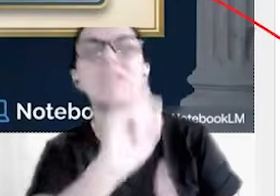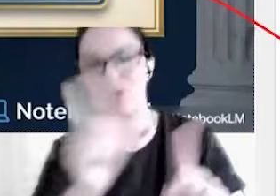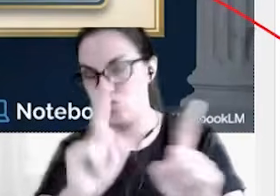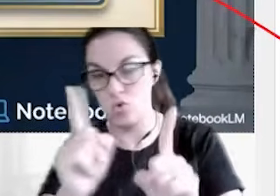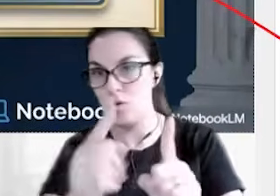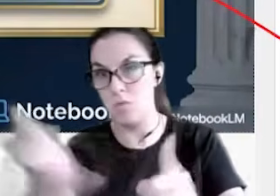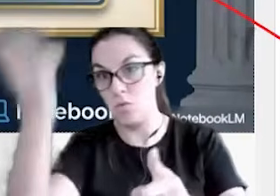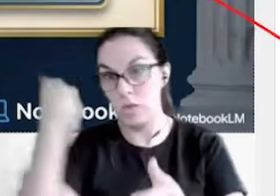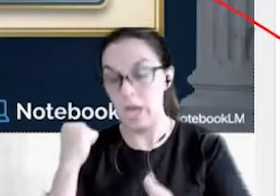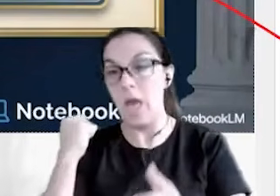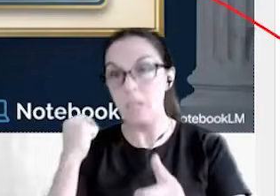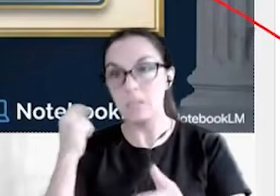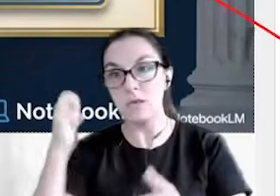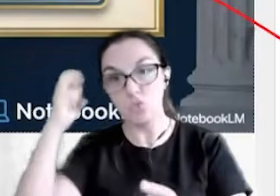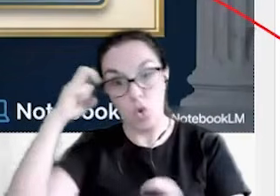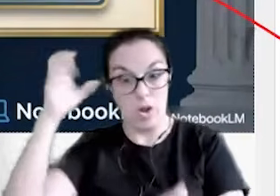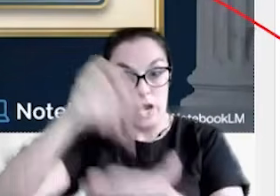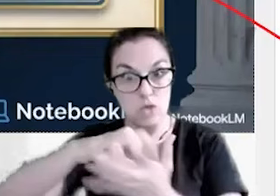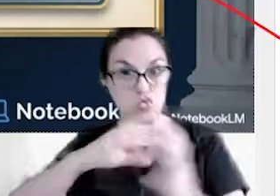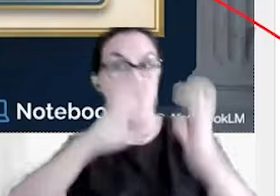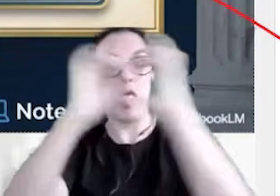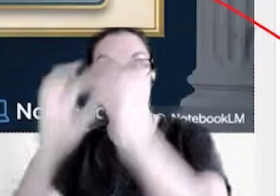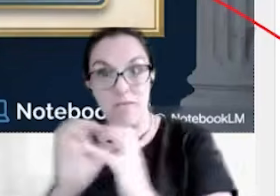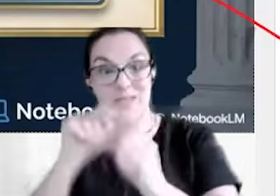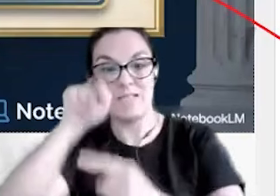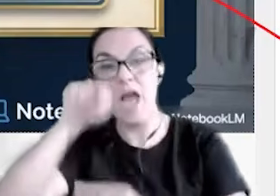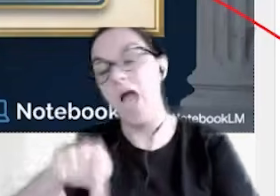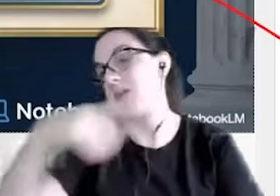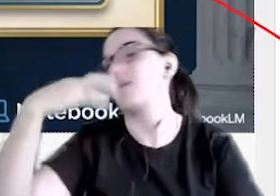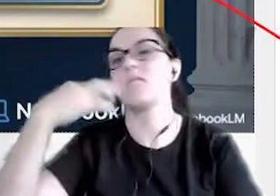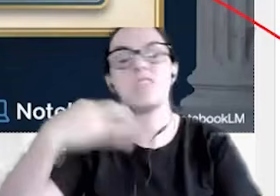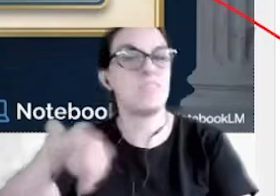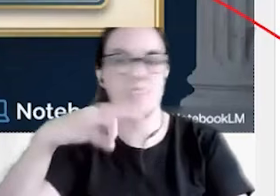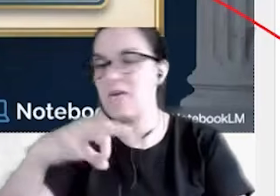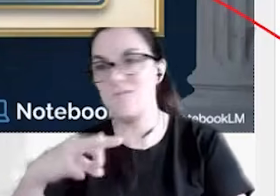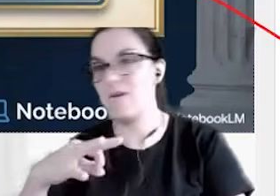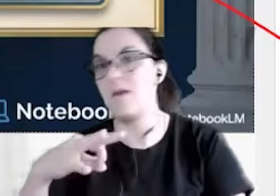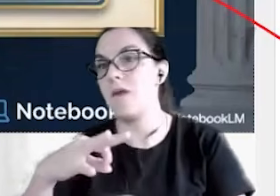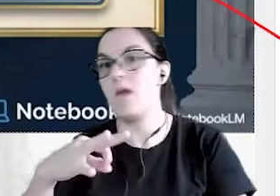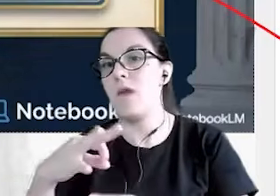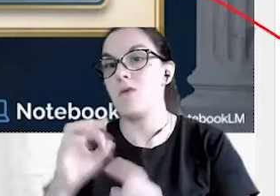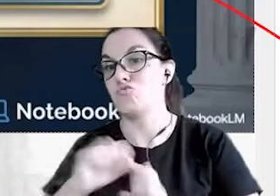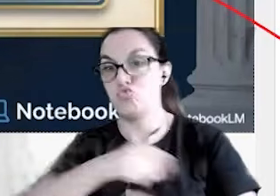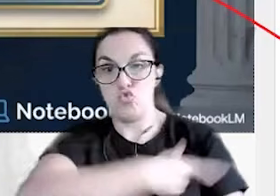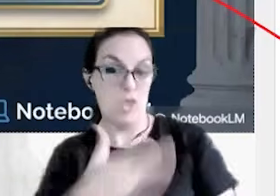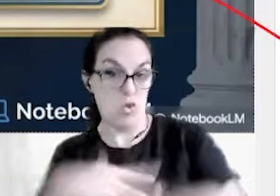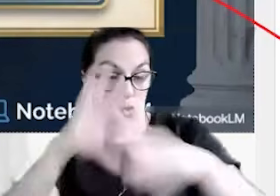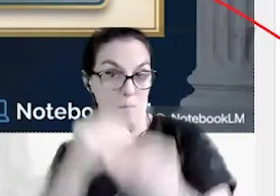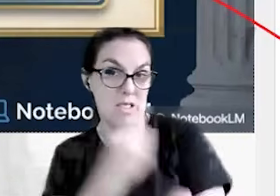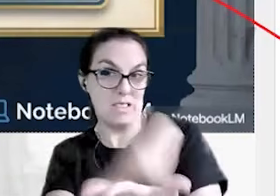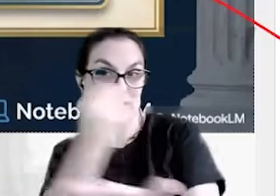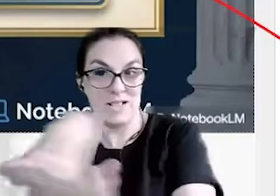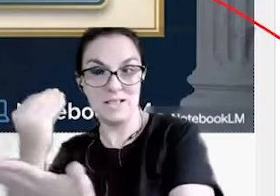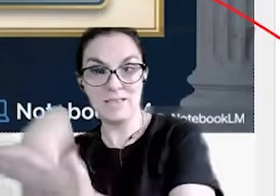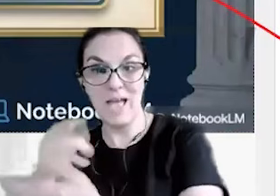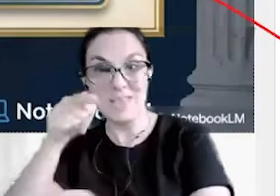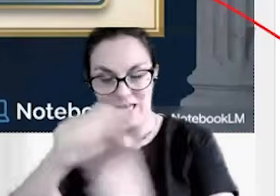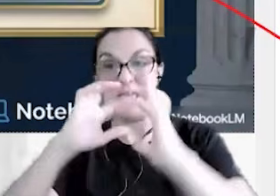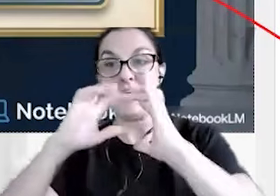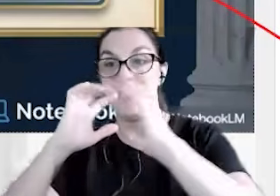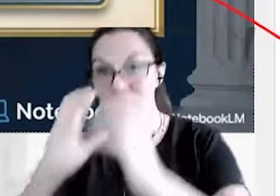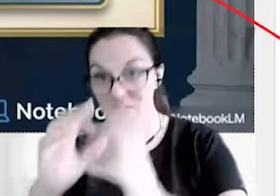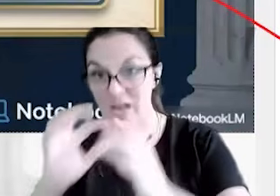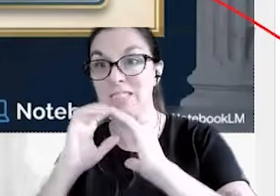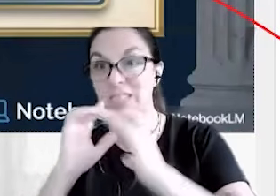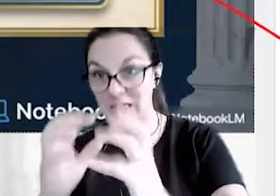debate parlamentario y es precisamente en los debates parlamentarios donde están representadas toda la sociedad y donde precisamente